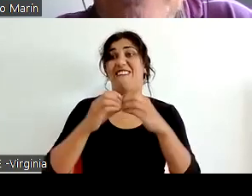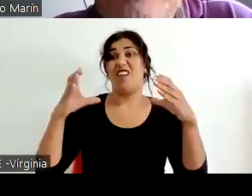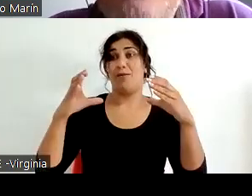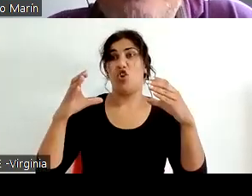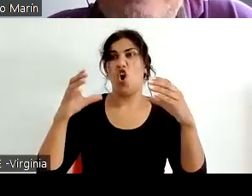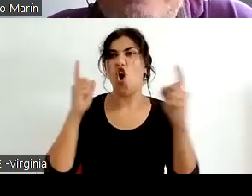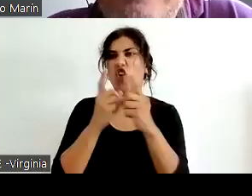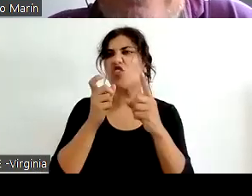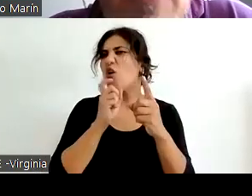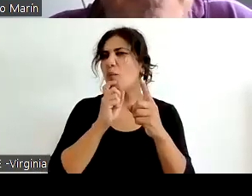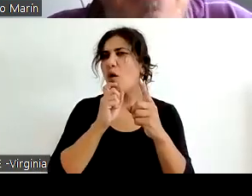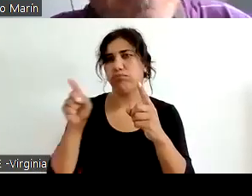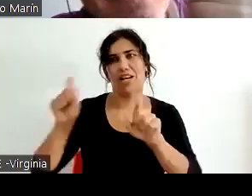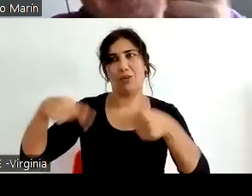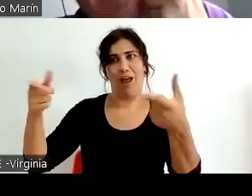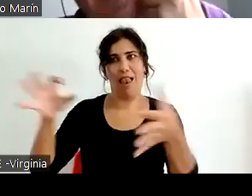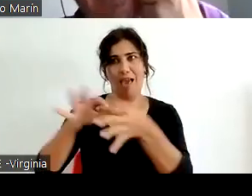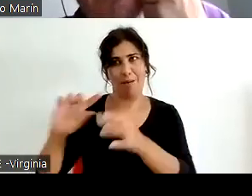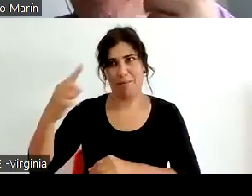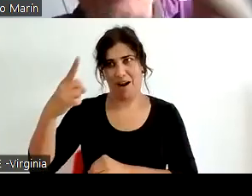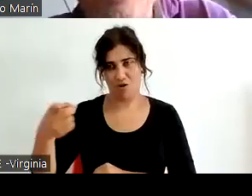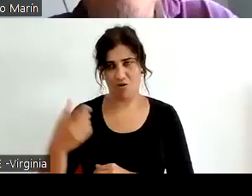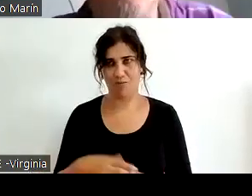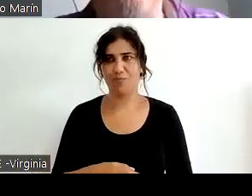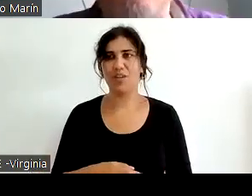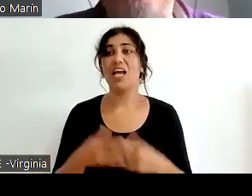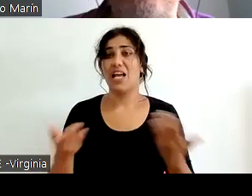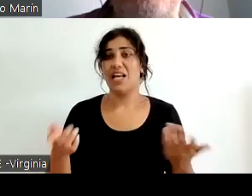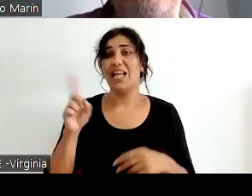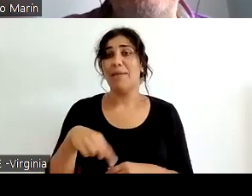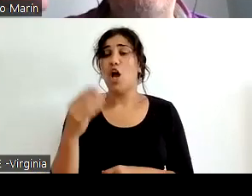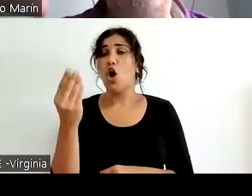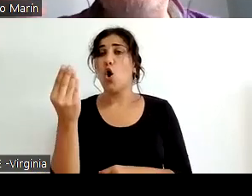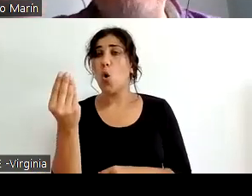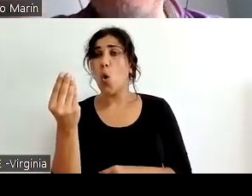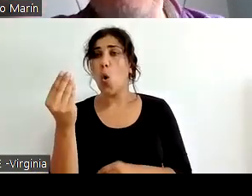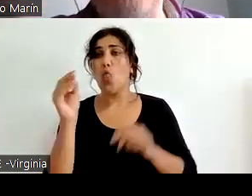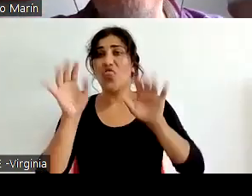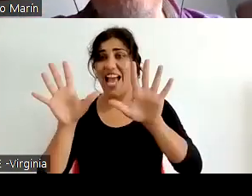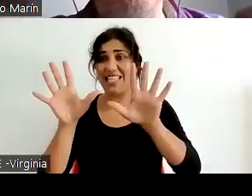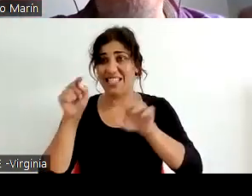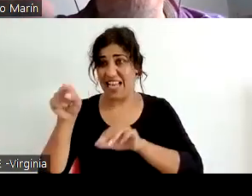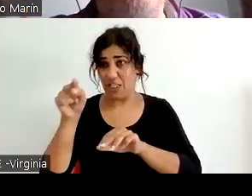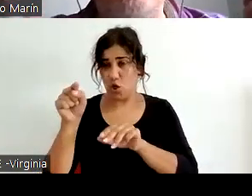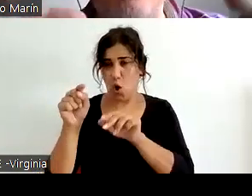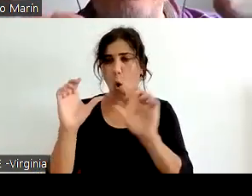quizás. La coenzima Q10, que es un antioxidante, es un grupo de enzimas, es